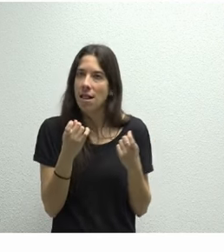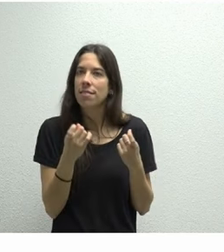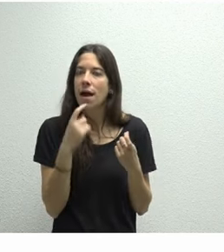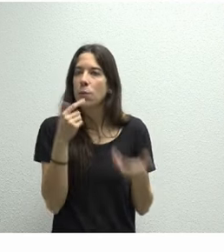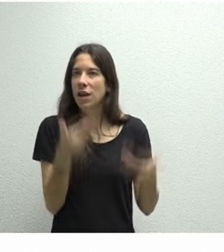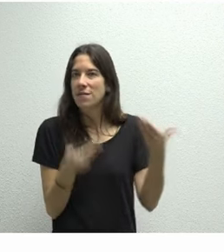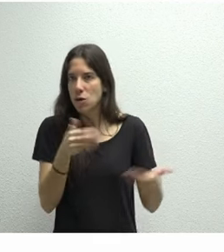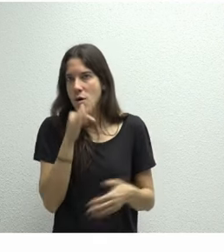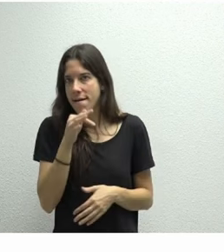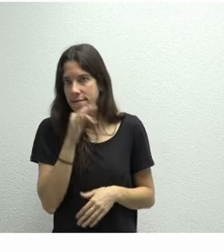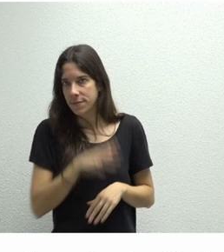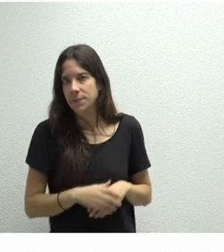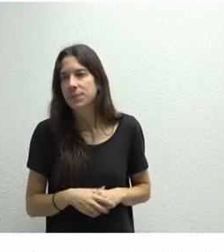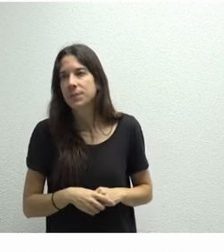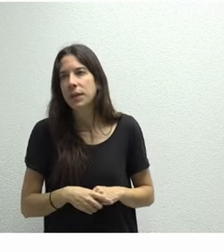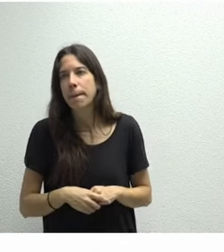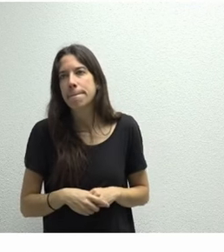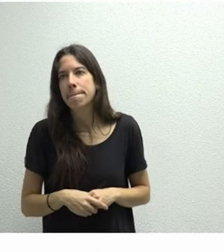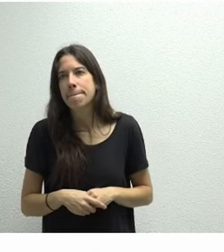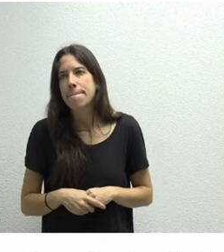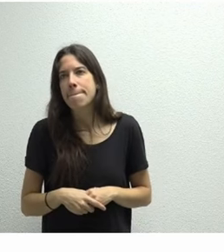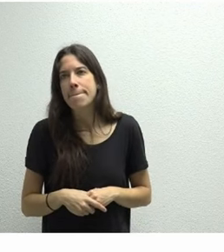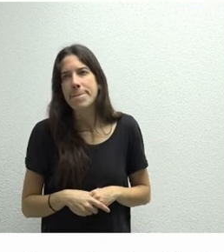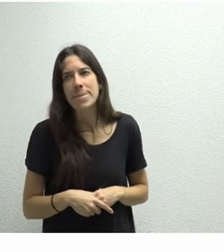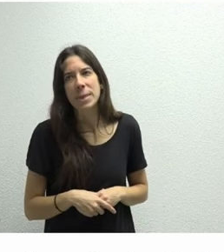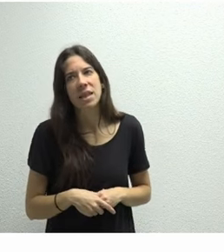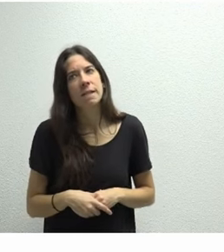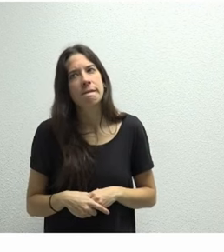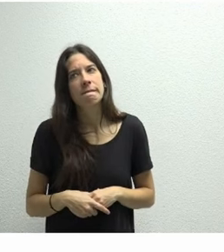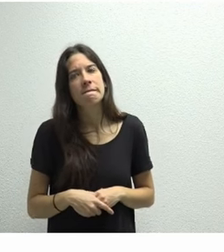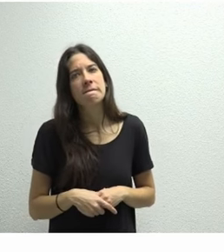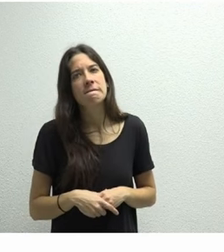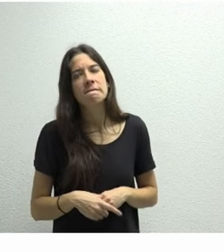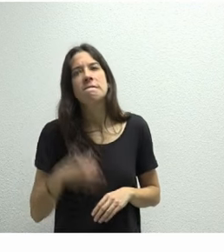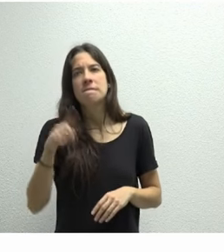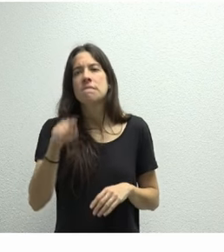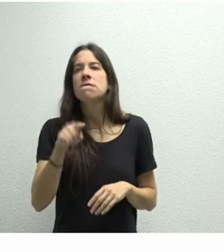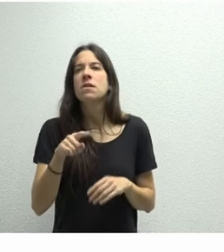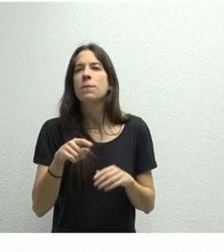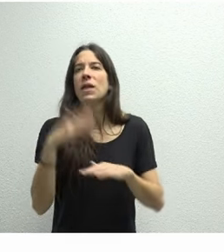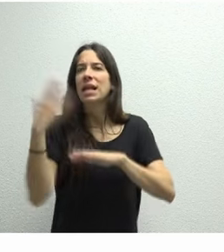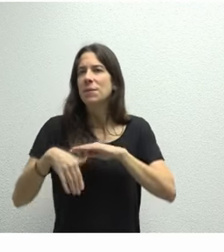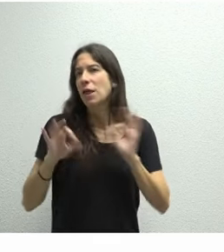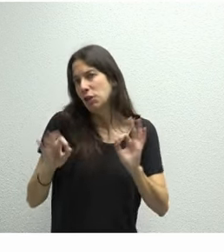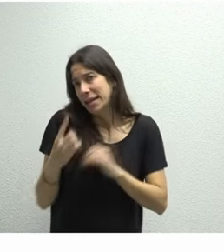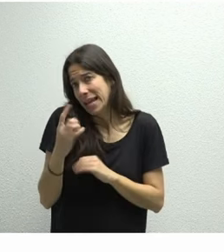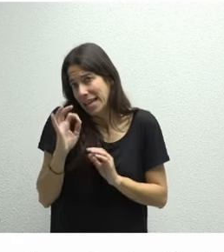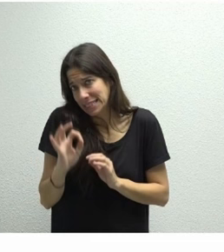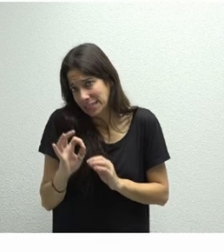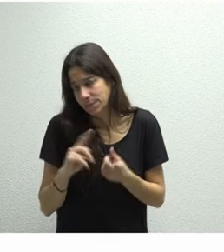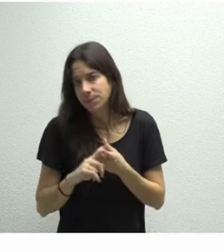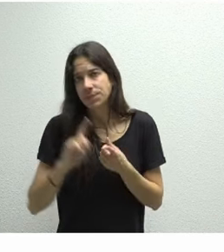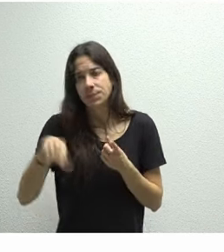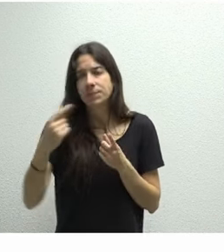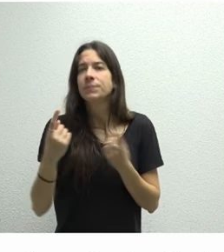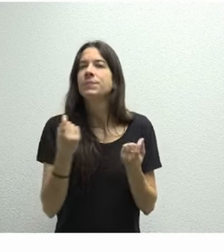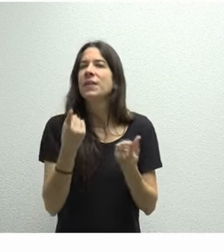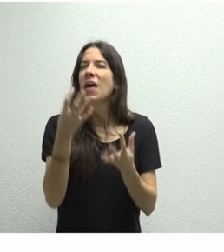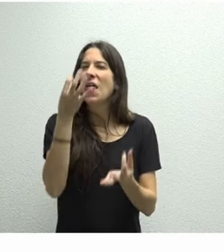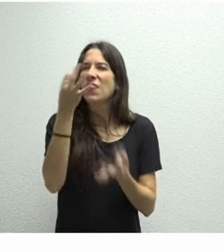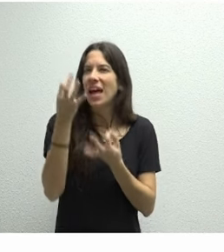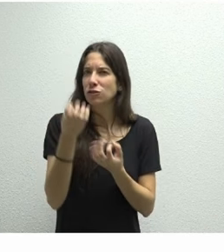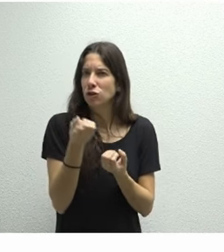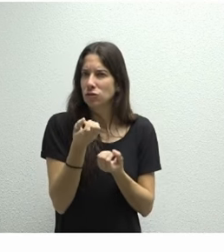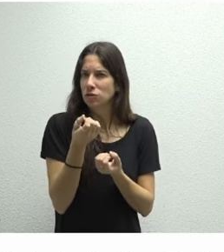por evaluar no Sí esa es una limitación la segunda los datos muchas veces en la mayoría de los casos